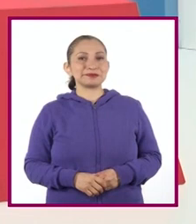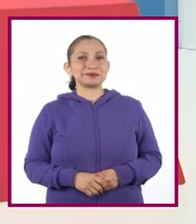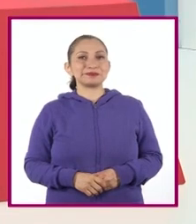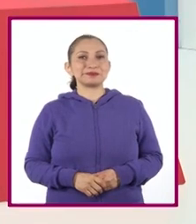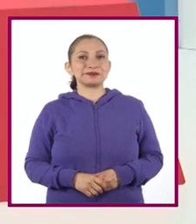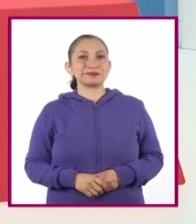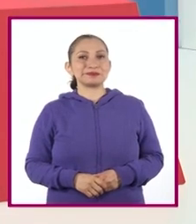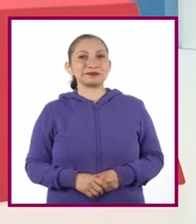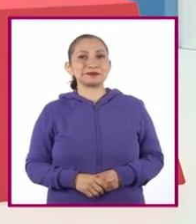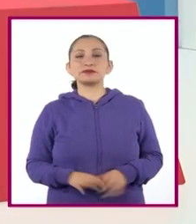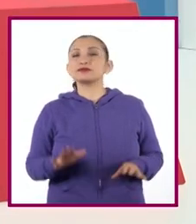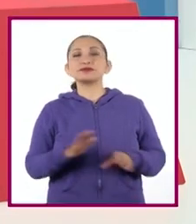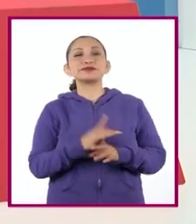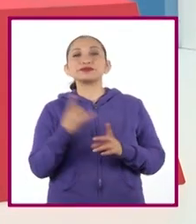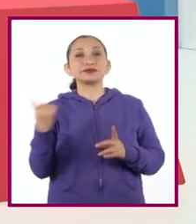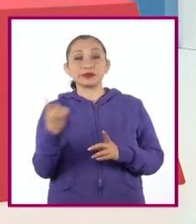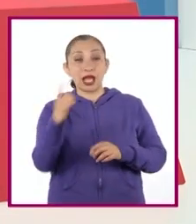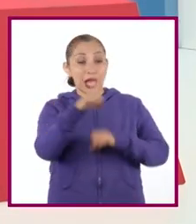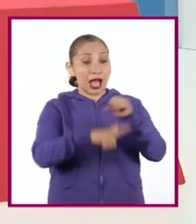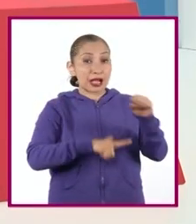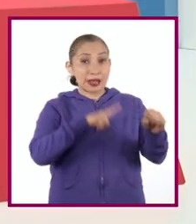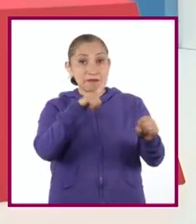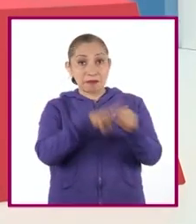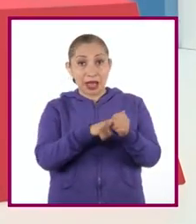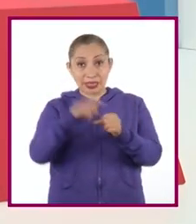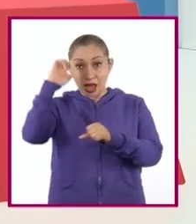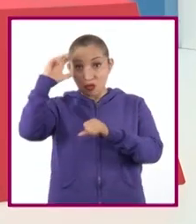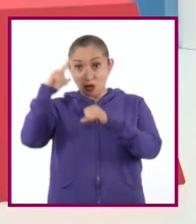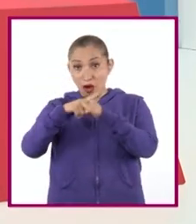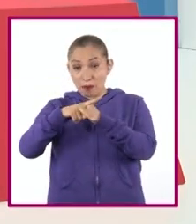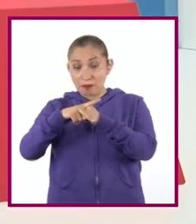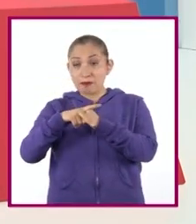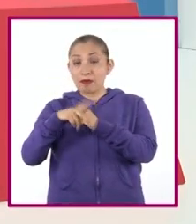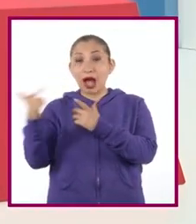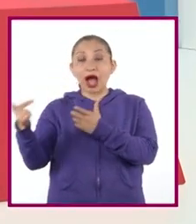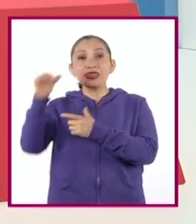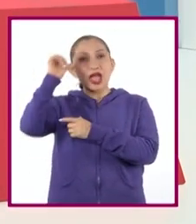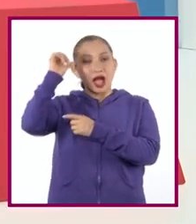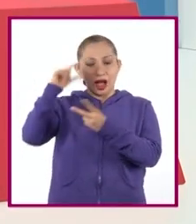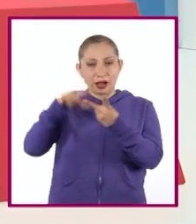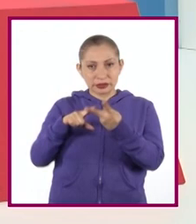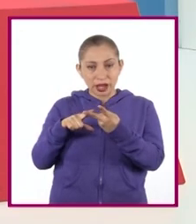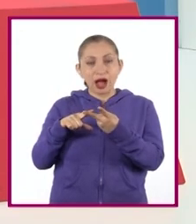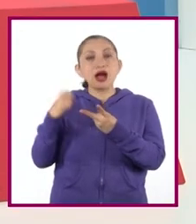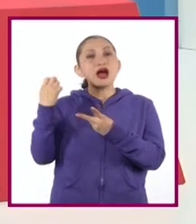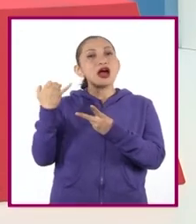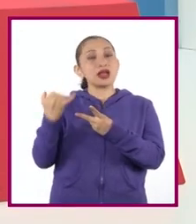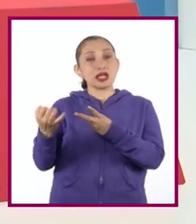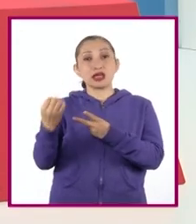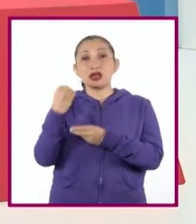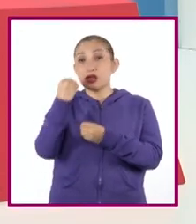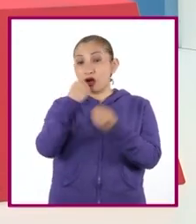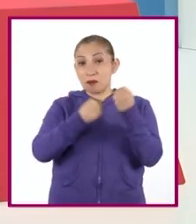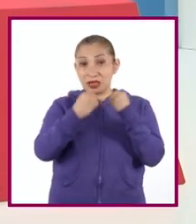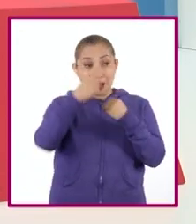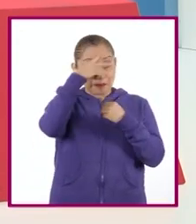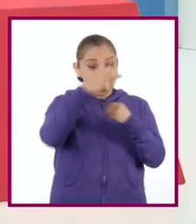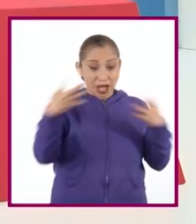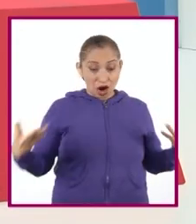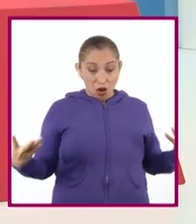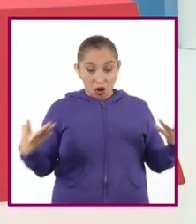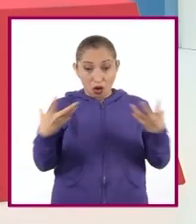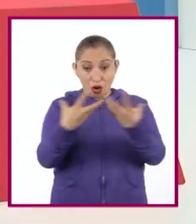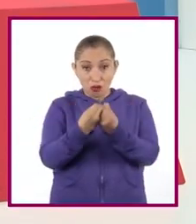Ya que la integración de animales europeos, especias orientales e ingredientes del México antiguo